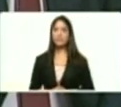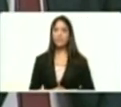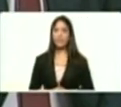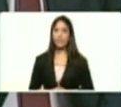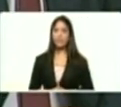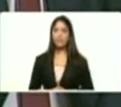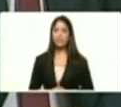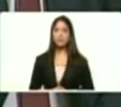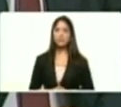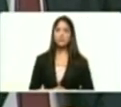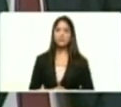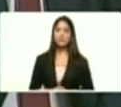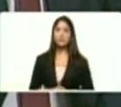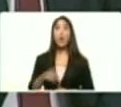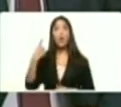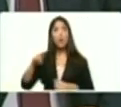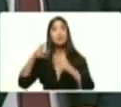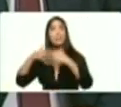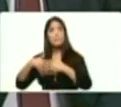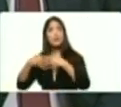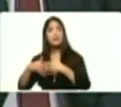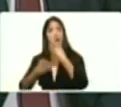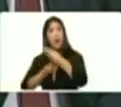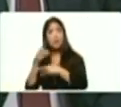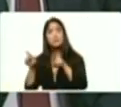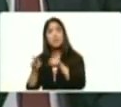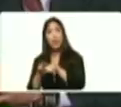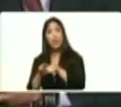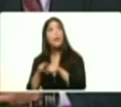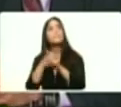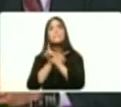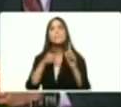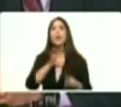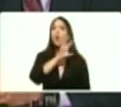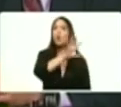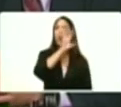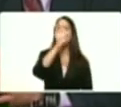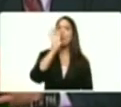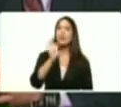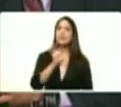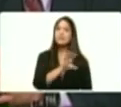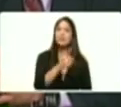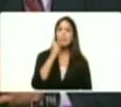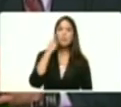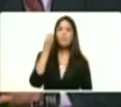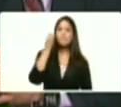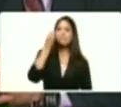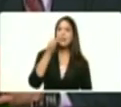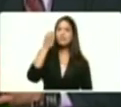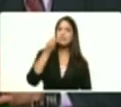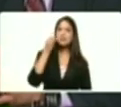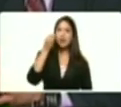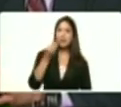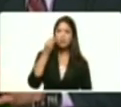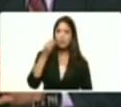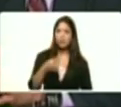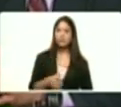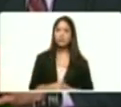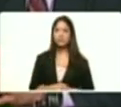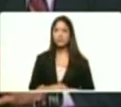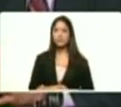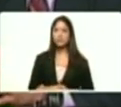una empresa también hace lo mismo, y los países, los países van pensando, en patear la deuda, ¿verdad?